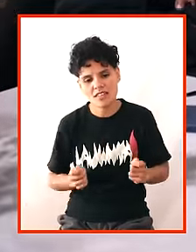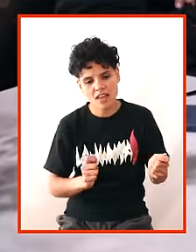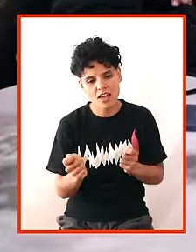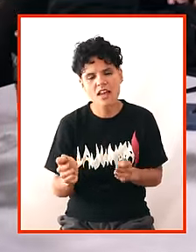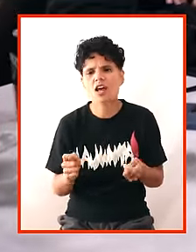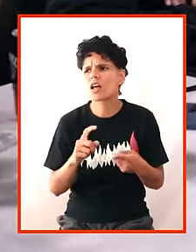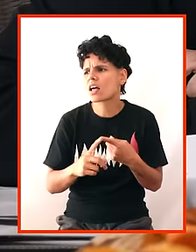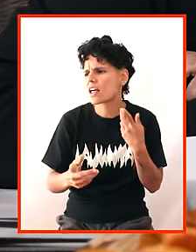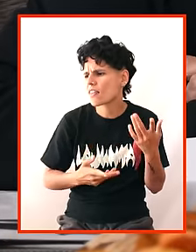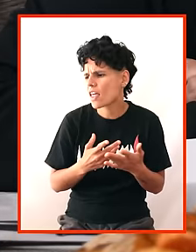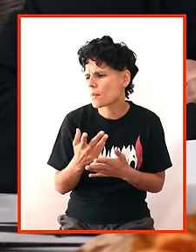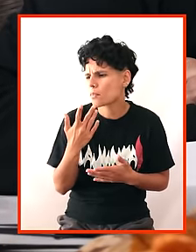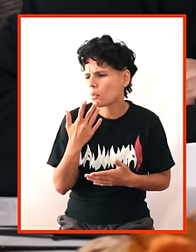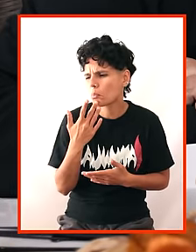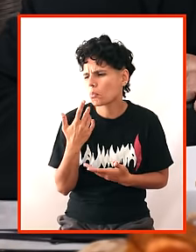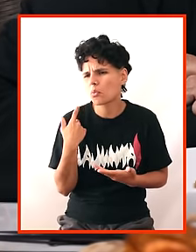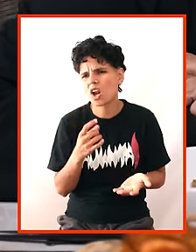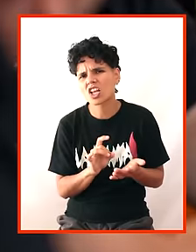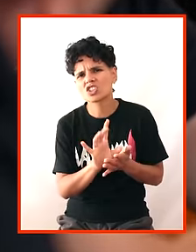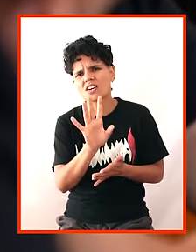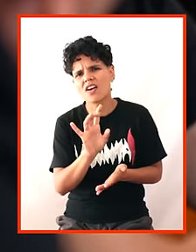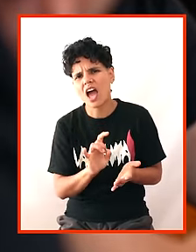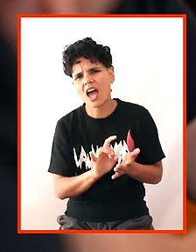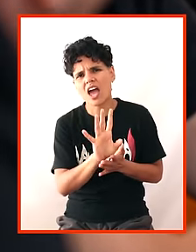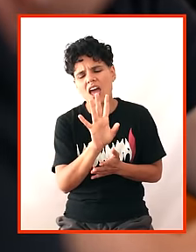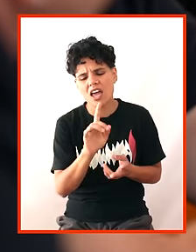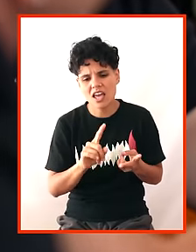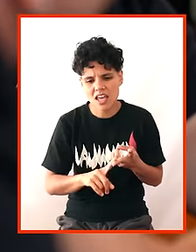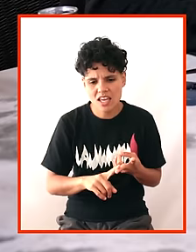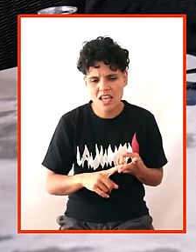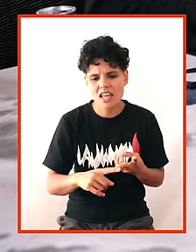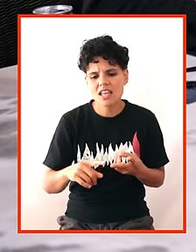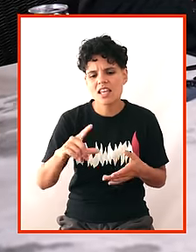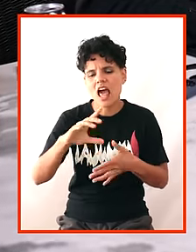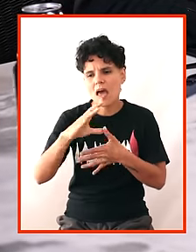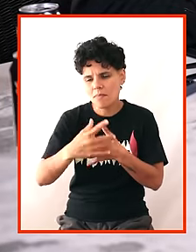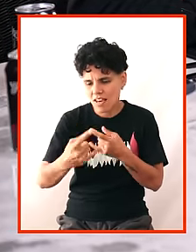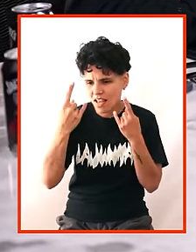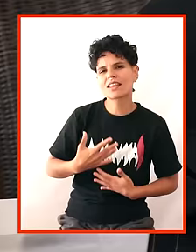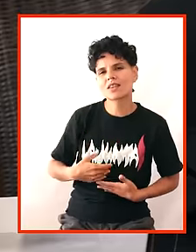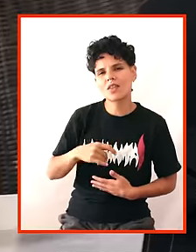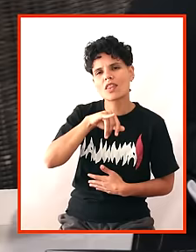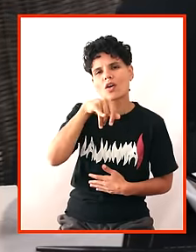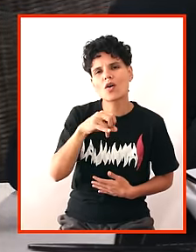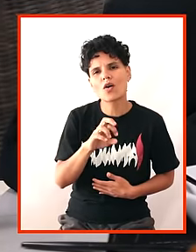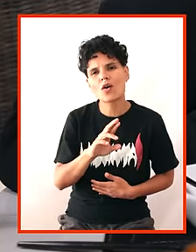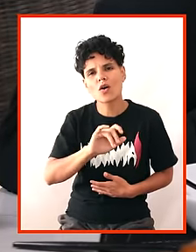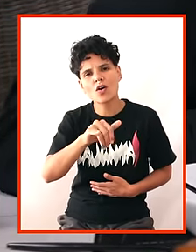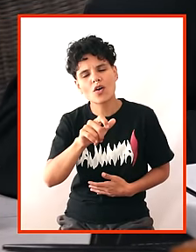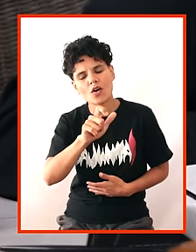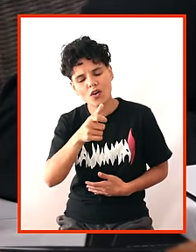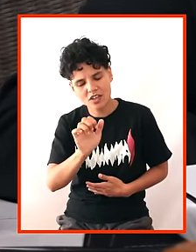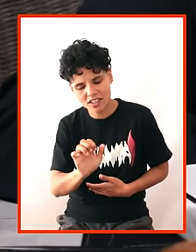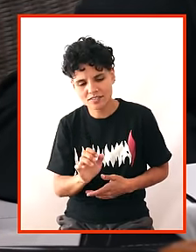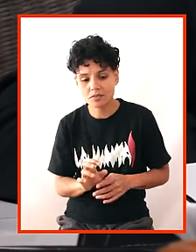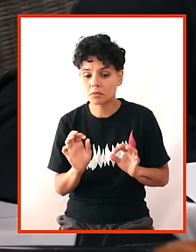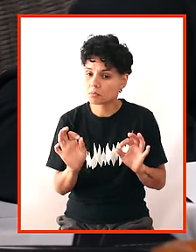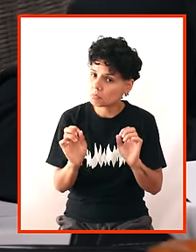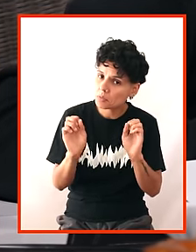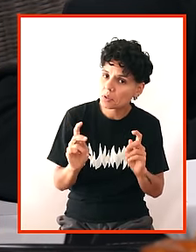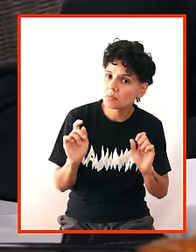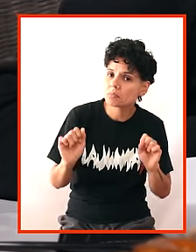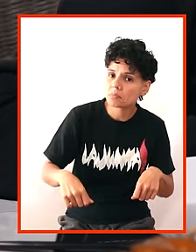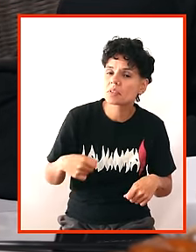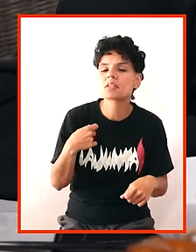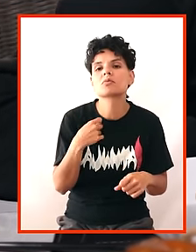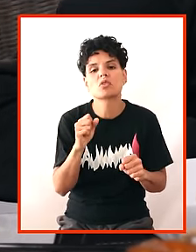van? American Rockers. American Rockers, Maldito Sudaca y No Necesitamos Banderas, creo. Entonces nosotros dijimos, ya, pues ya aprovechamos de aprovechar a subirte a tocar un